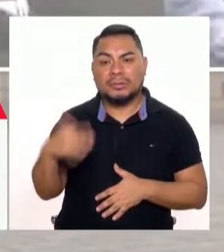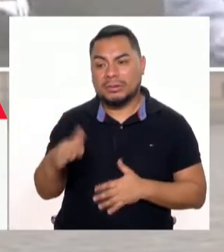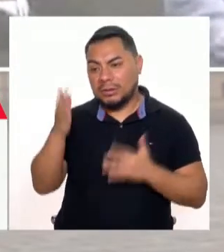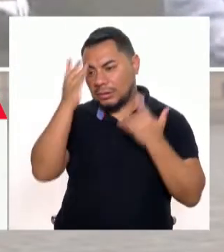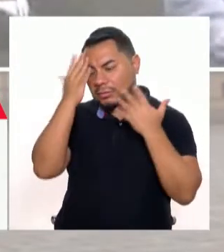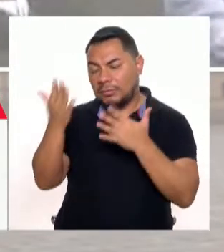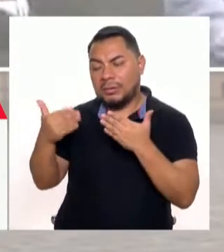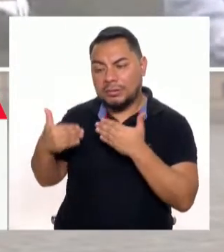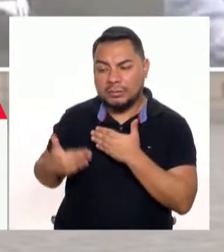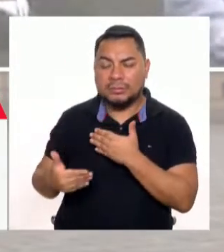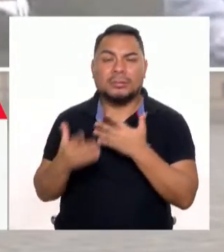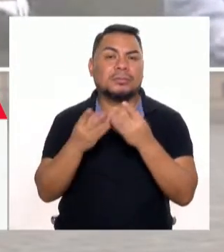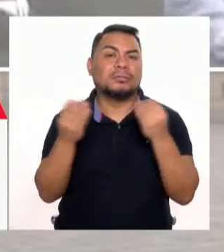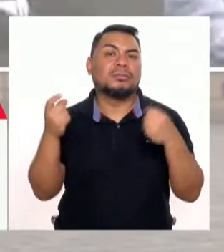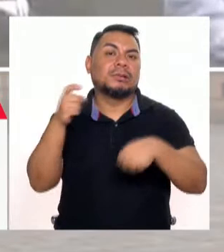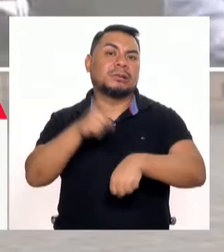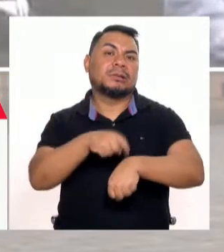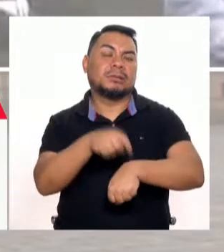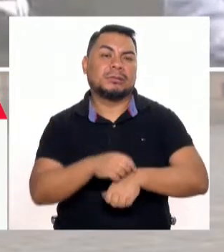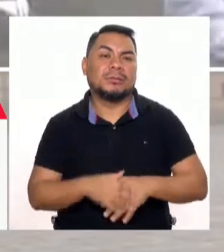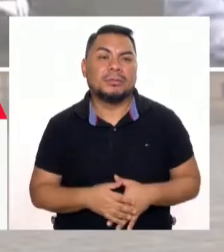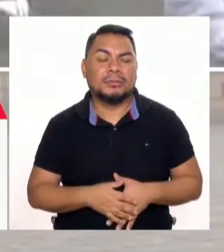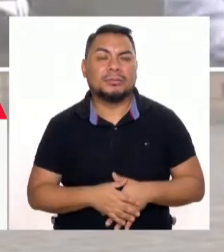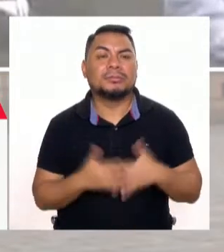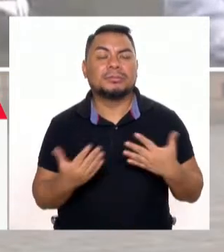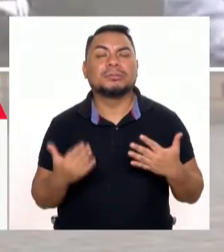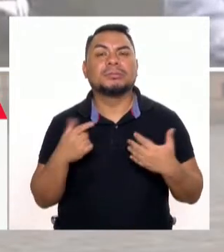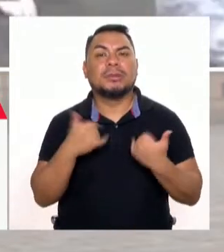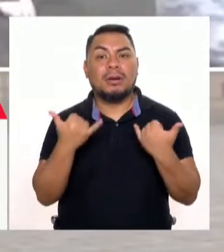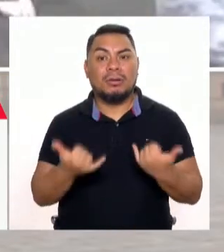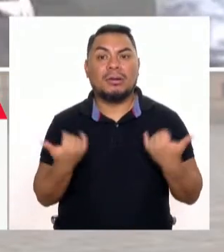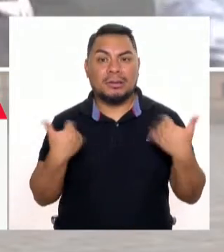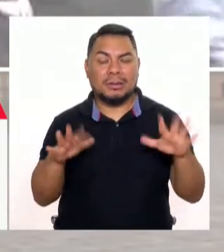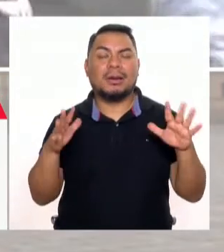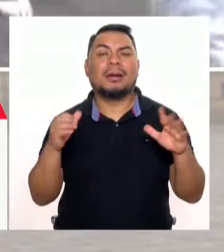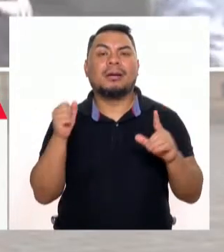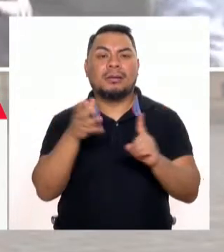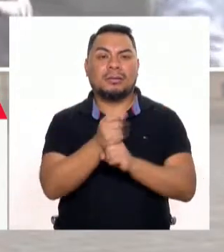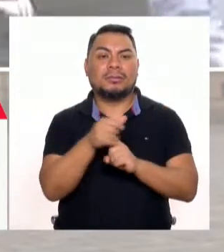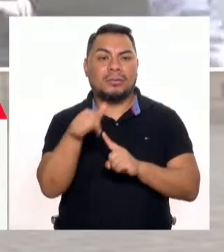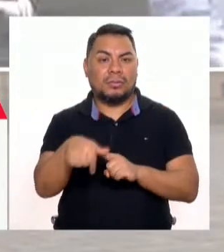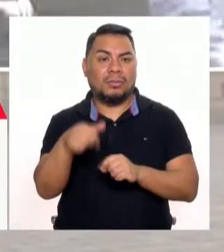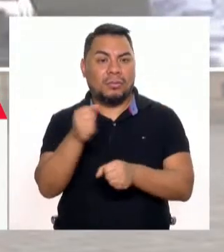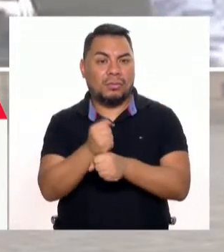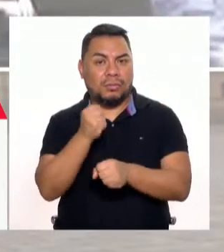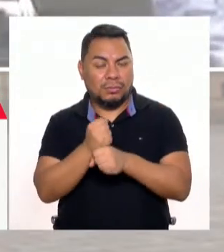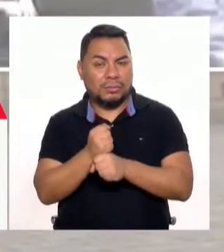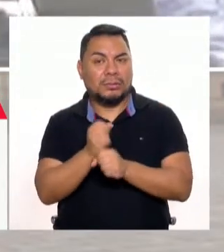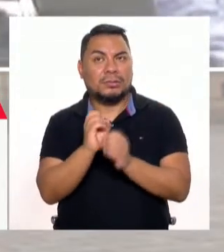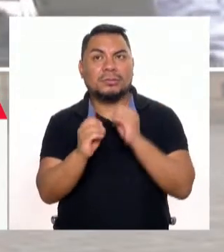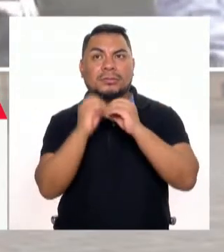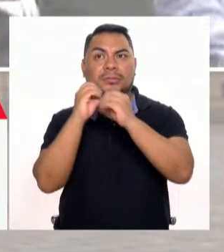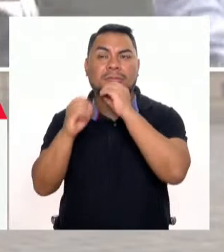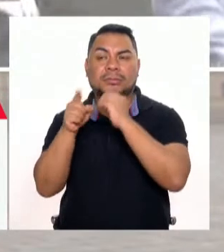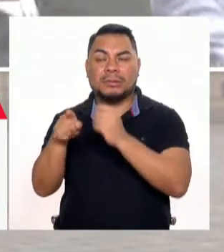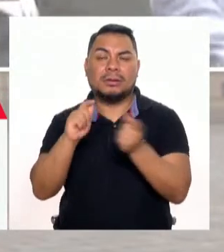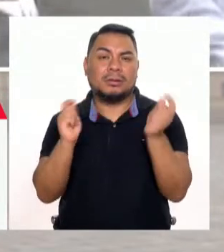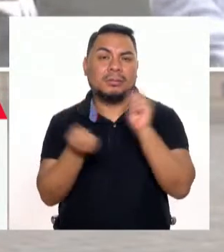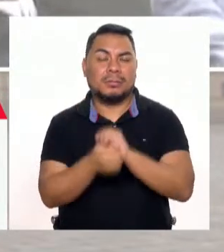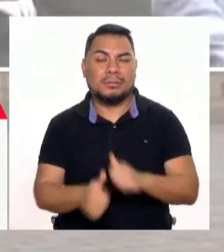esperando durante tanto tiempo ahora es una realidad Esta obra que cambiará la vida